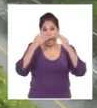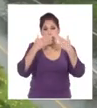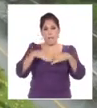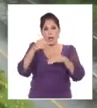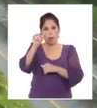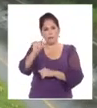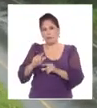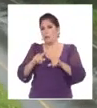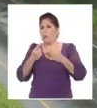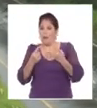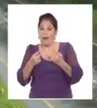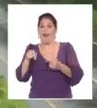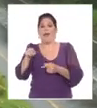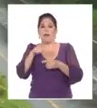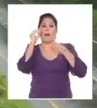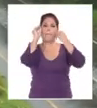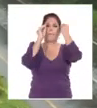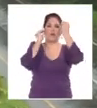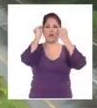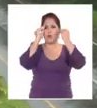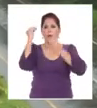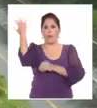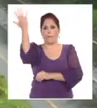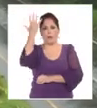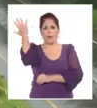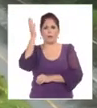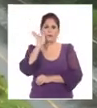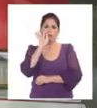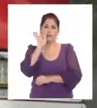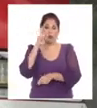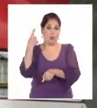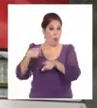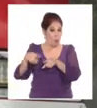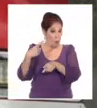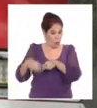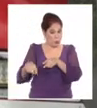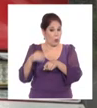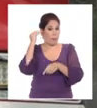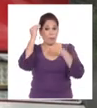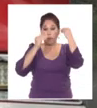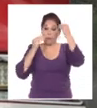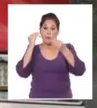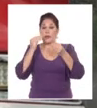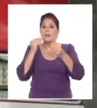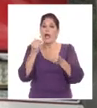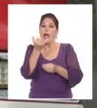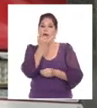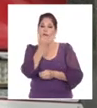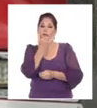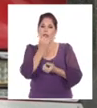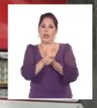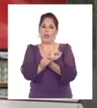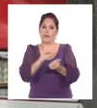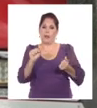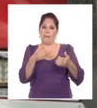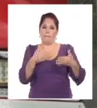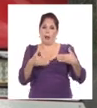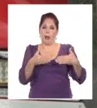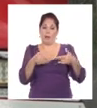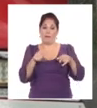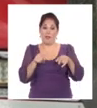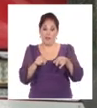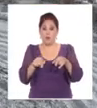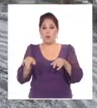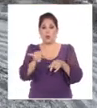motivadas por preocupaciones medioambientales y cuestiones consideradas lesivas a la soberanía nacional el depósito